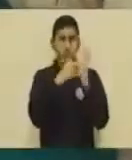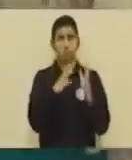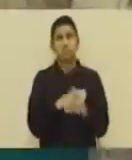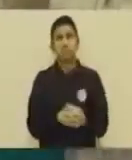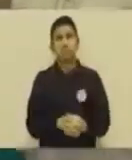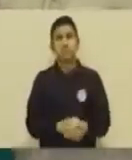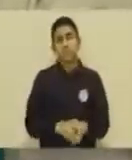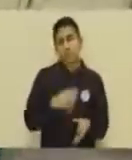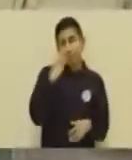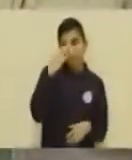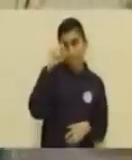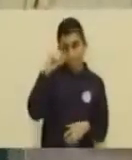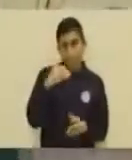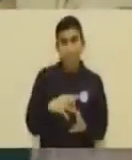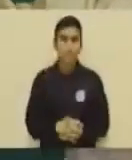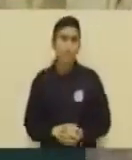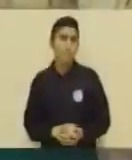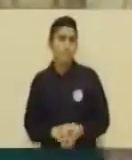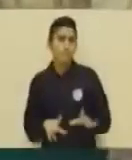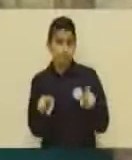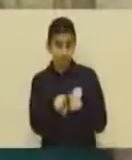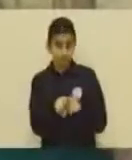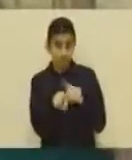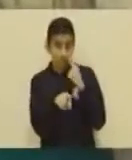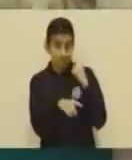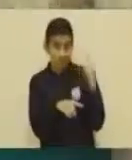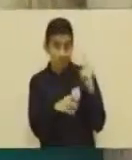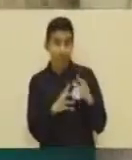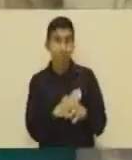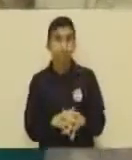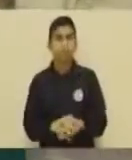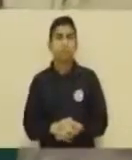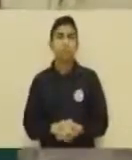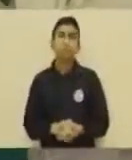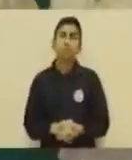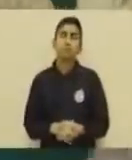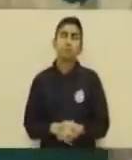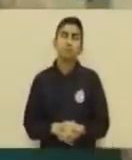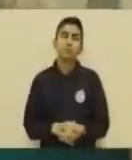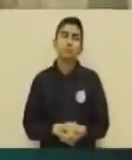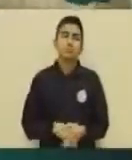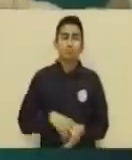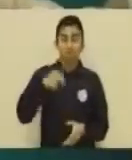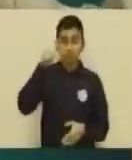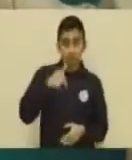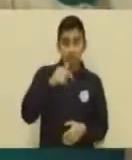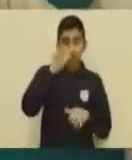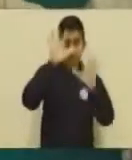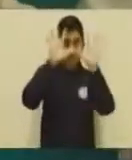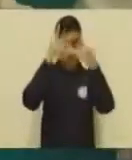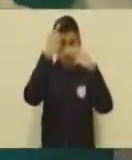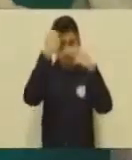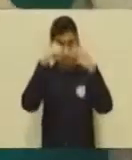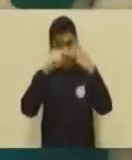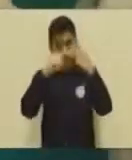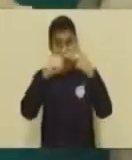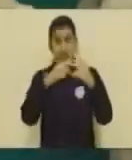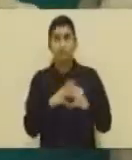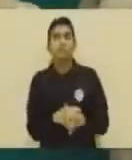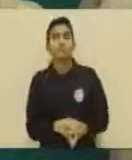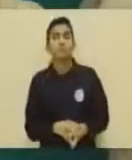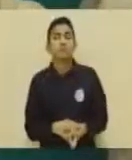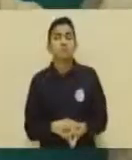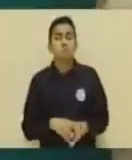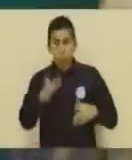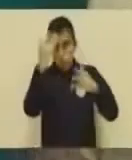30, igual en este le quitamos el signo menos y nos queda 30, en este nos queda 10 y en el siguiente